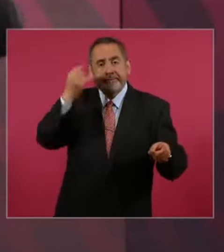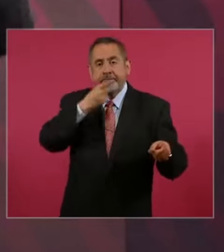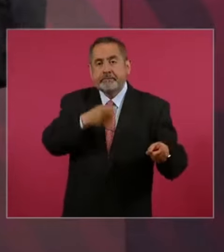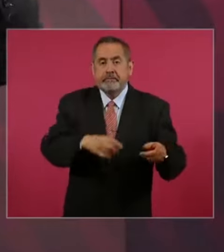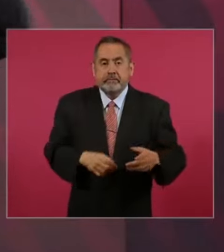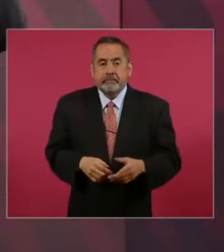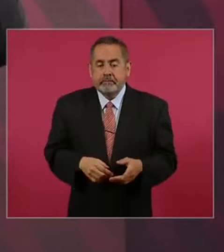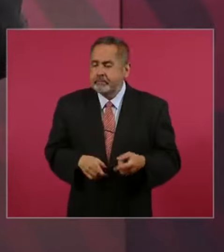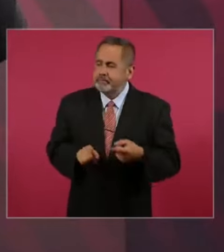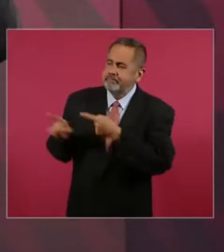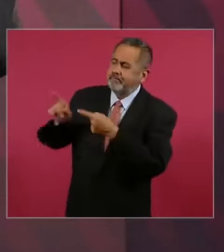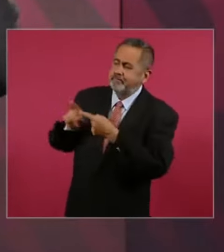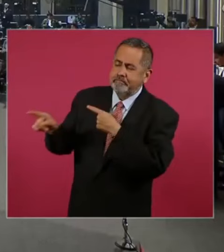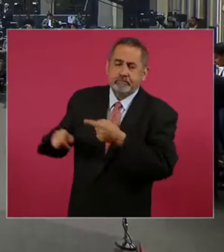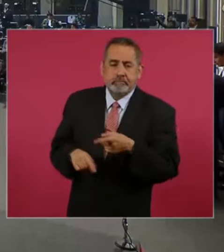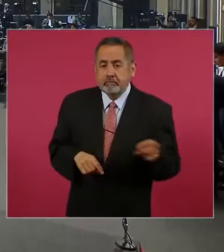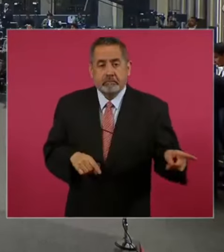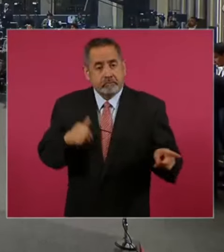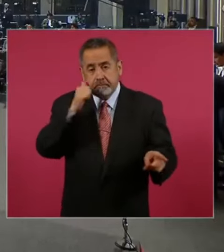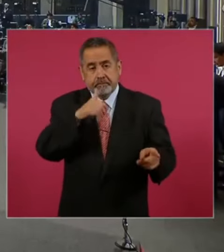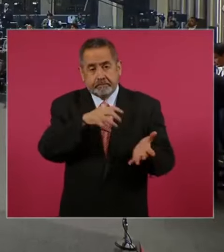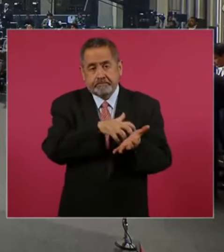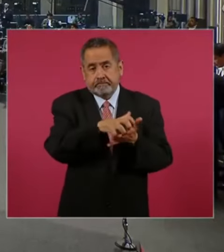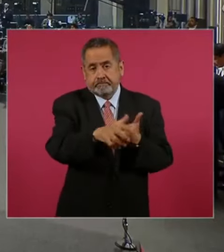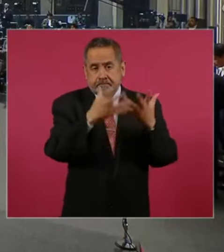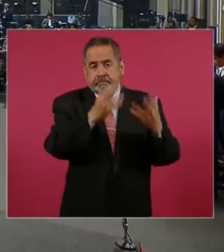Y siempre han sido bastantes.